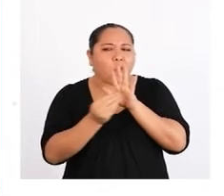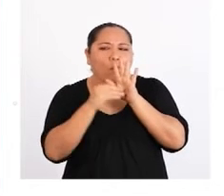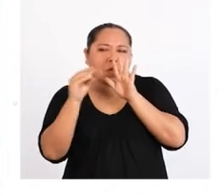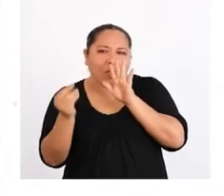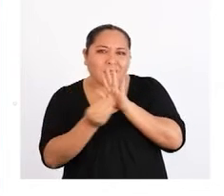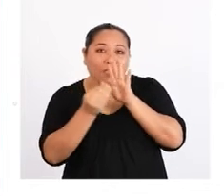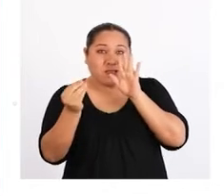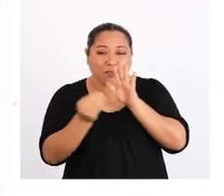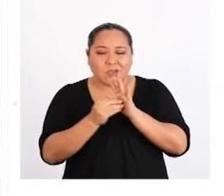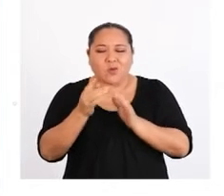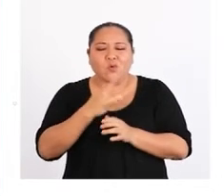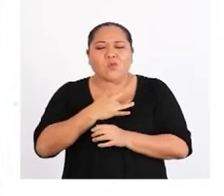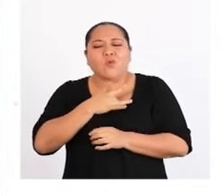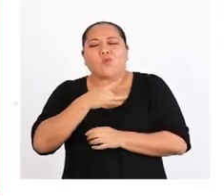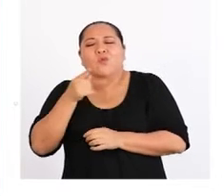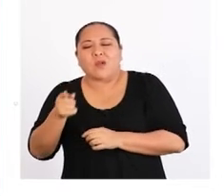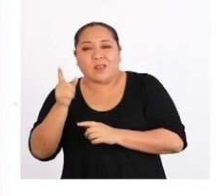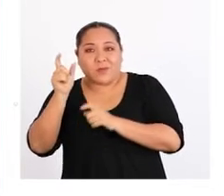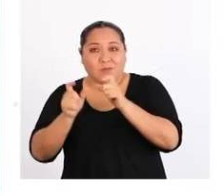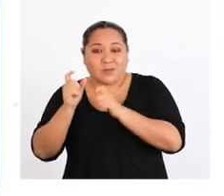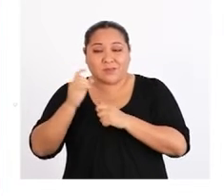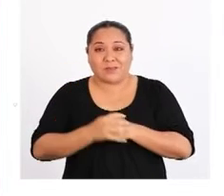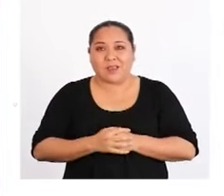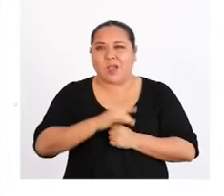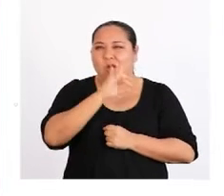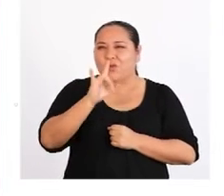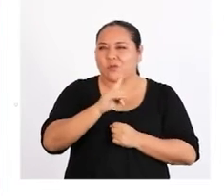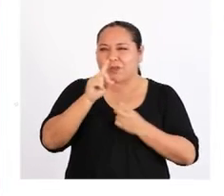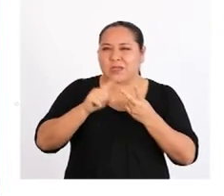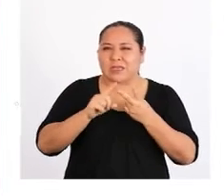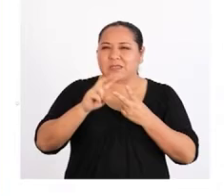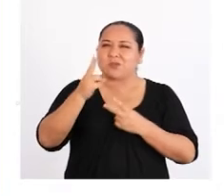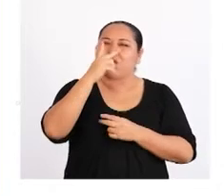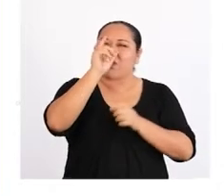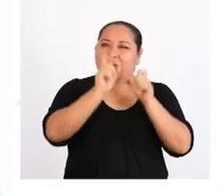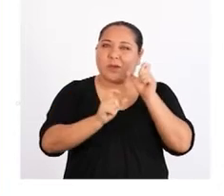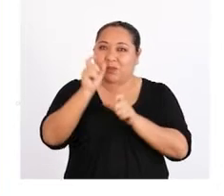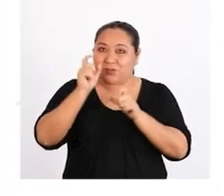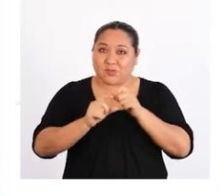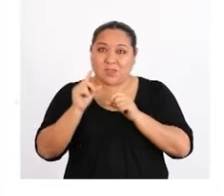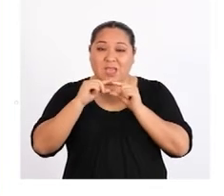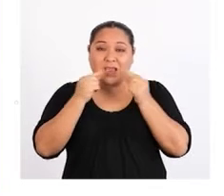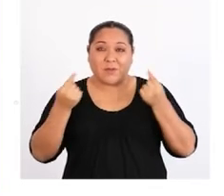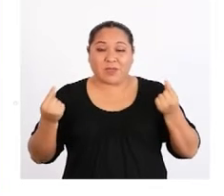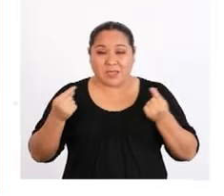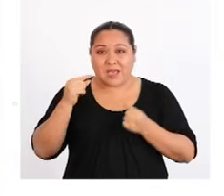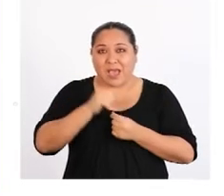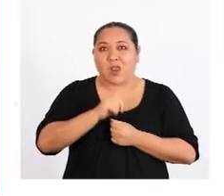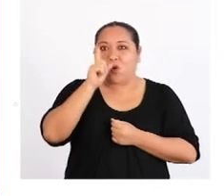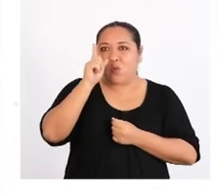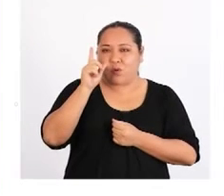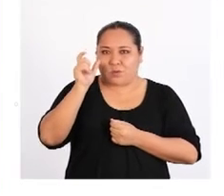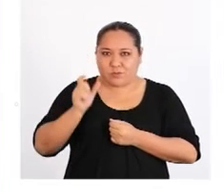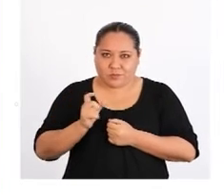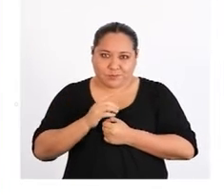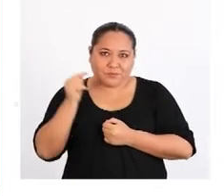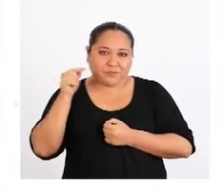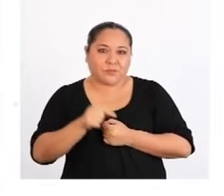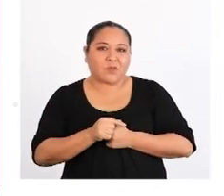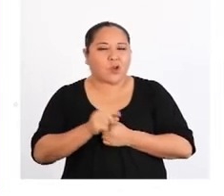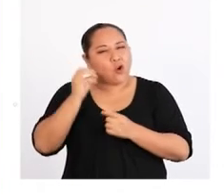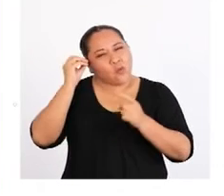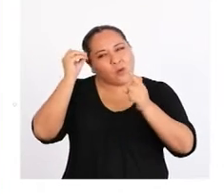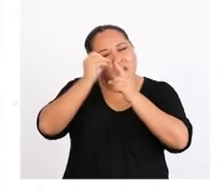adornadas para conmover al público. El uso de la segunda persona gramatical en singular, con el fin